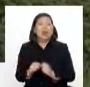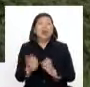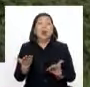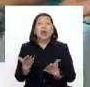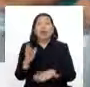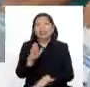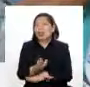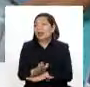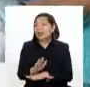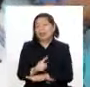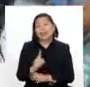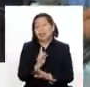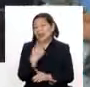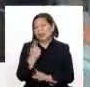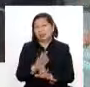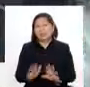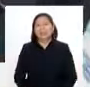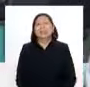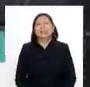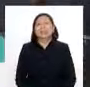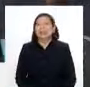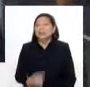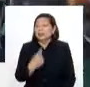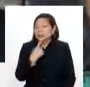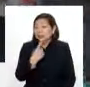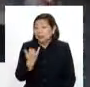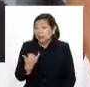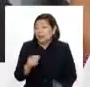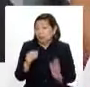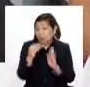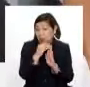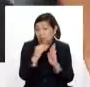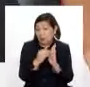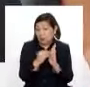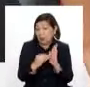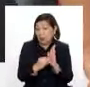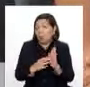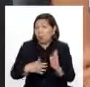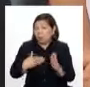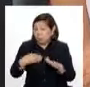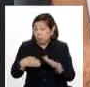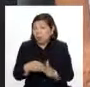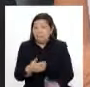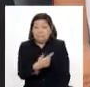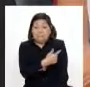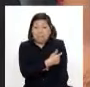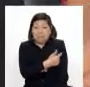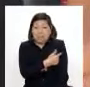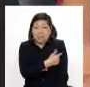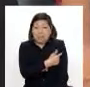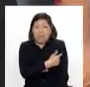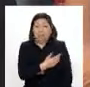vamos a hacer por la tarde. Autoridades del MinSA precisaron que en estos puntos también se podrá acceder a vacunas del esquema regular.